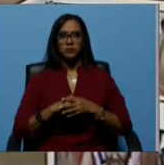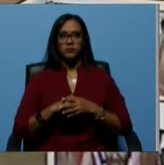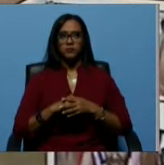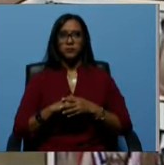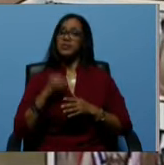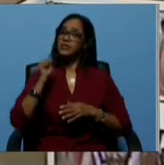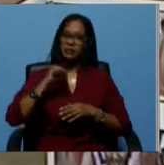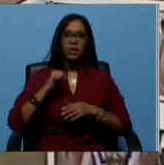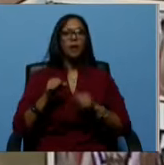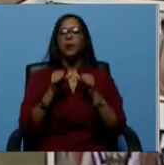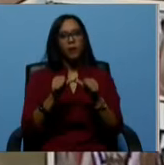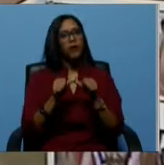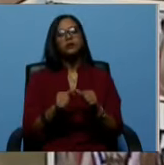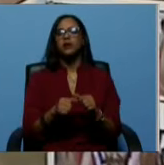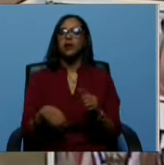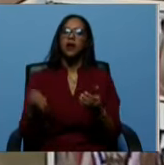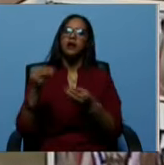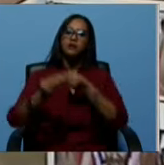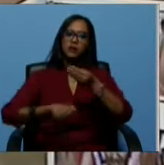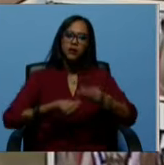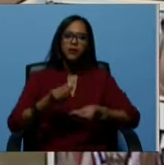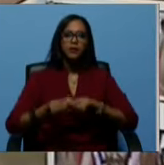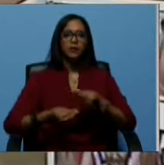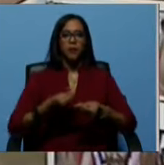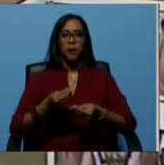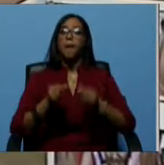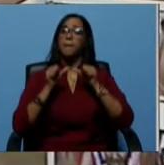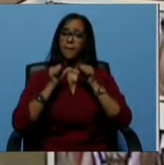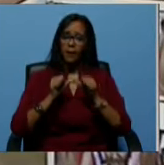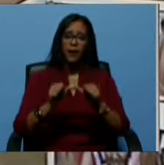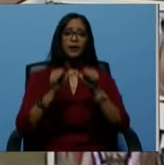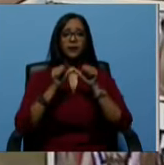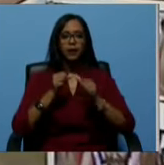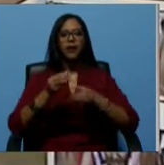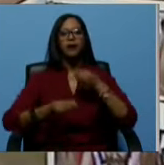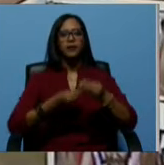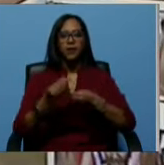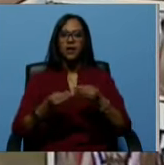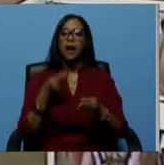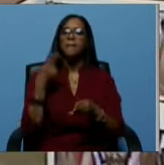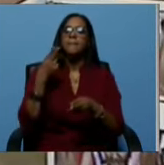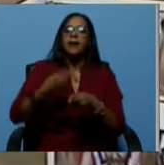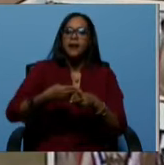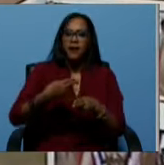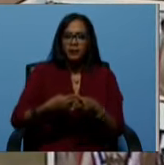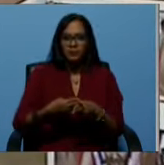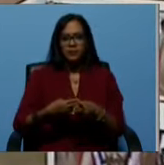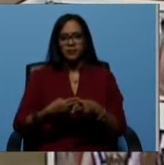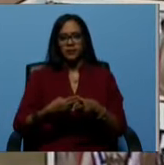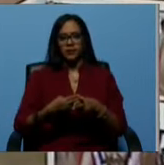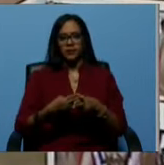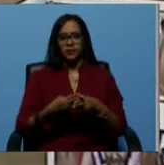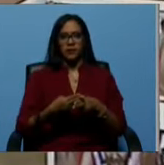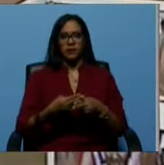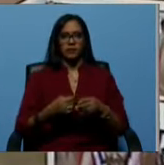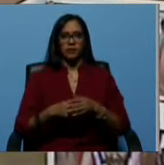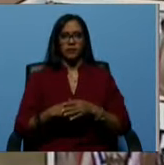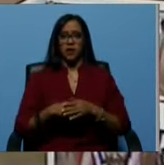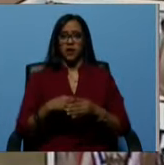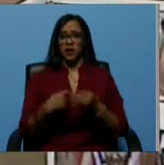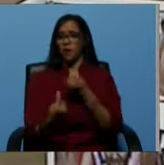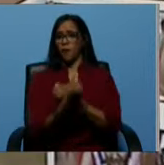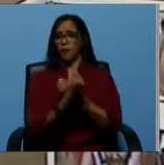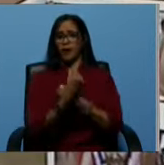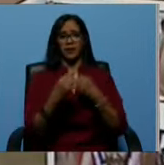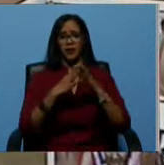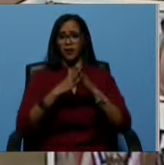Sí, pero van a seguir intentándolo. Van a seguir intentándolo. Y amenazan. Y nos amenazan a